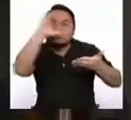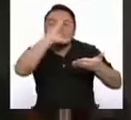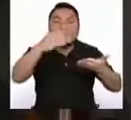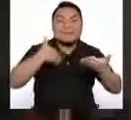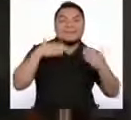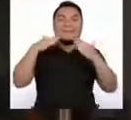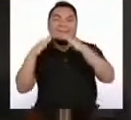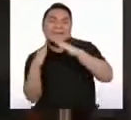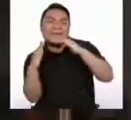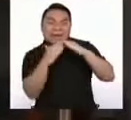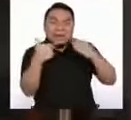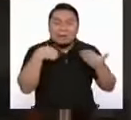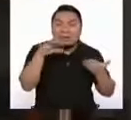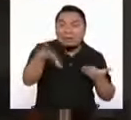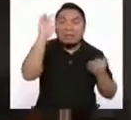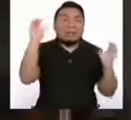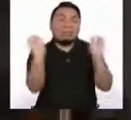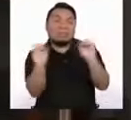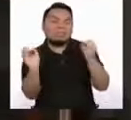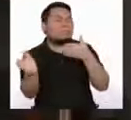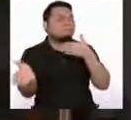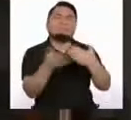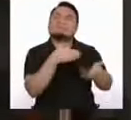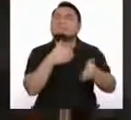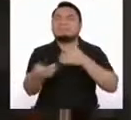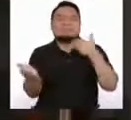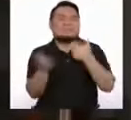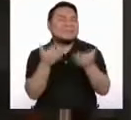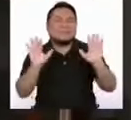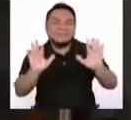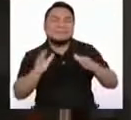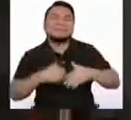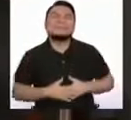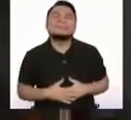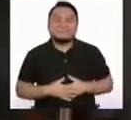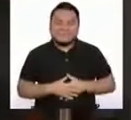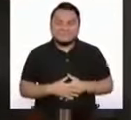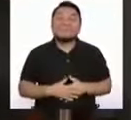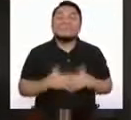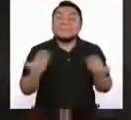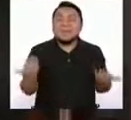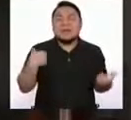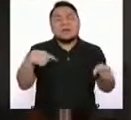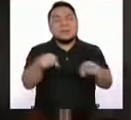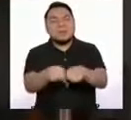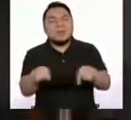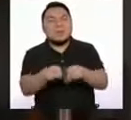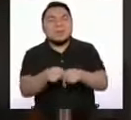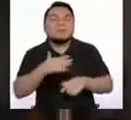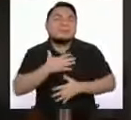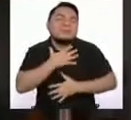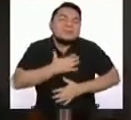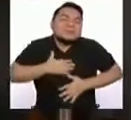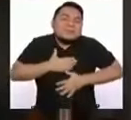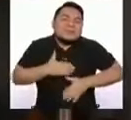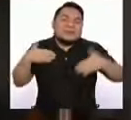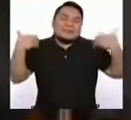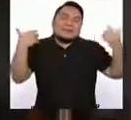Y si no encuentro nada, no importa. Tengo Igual me encanta.